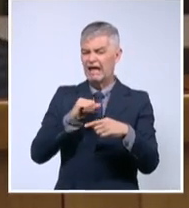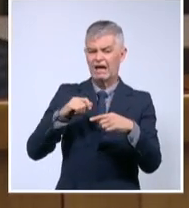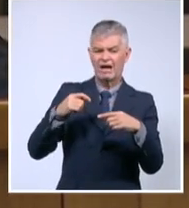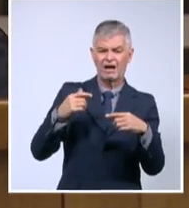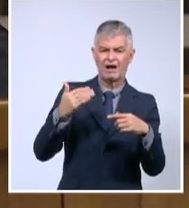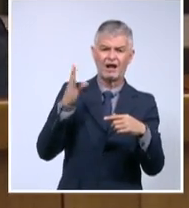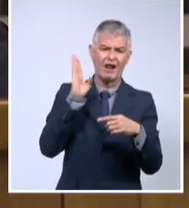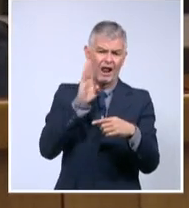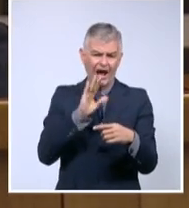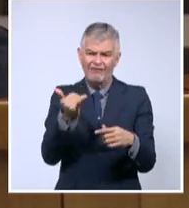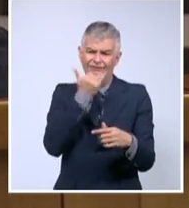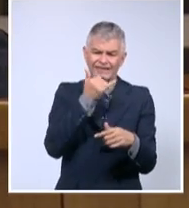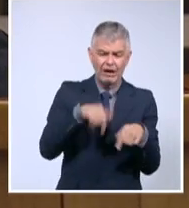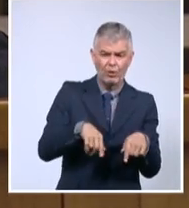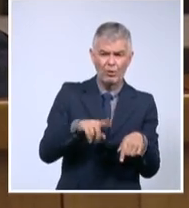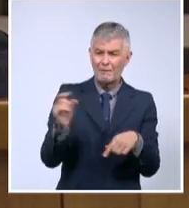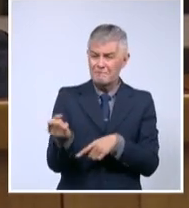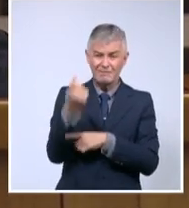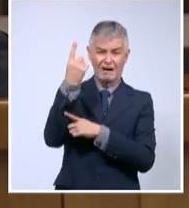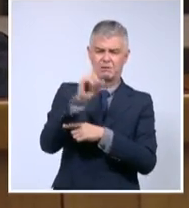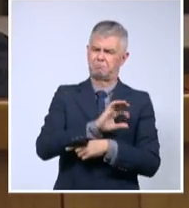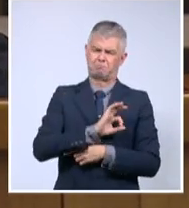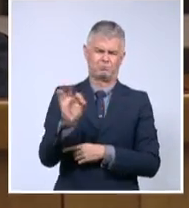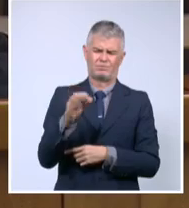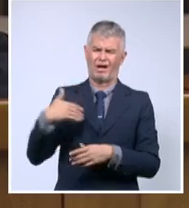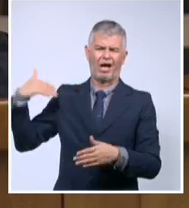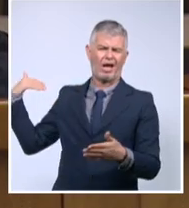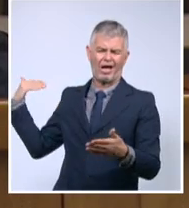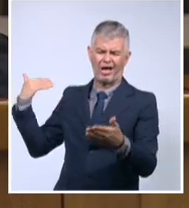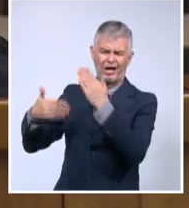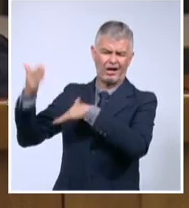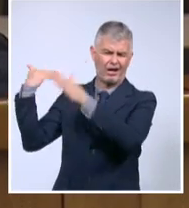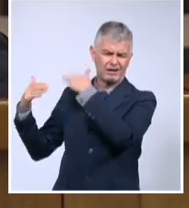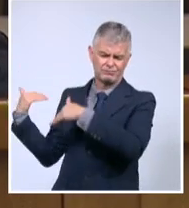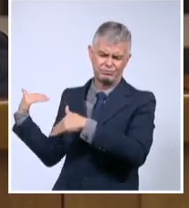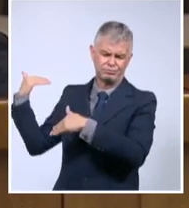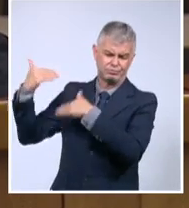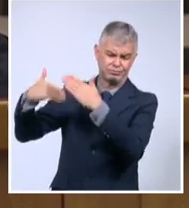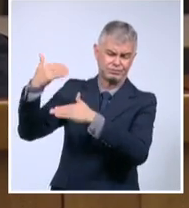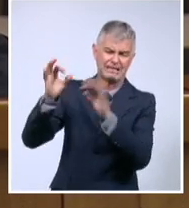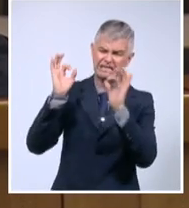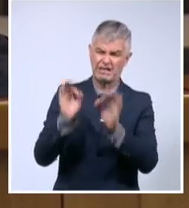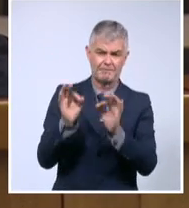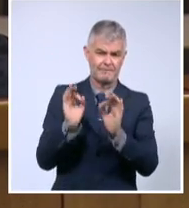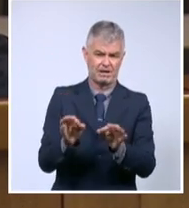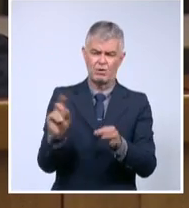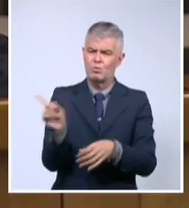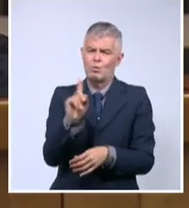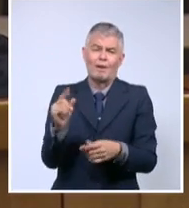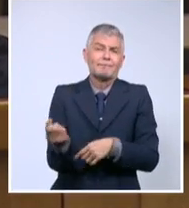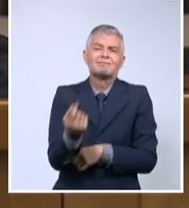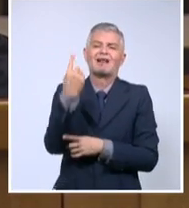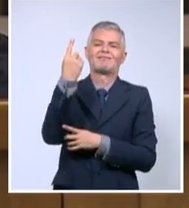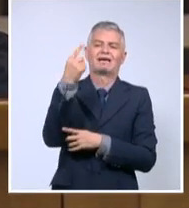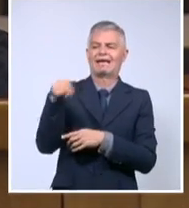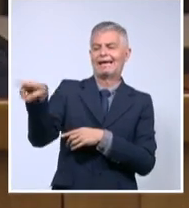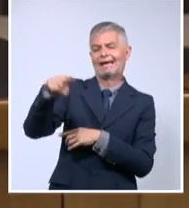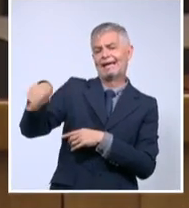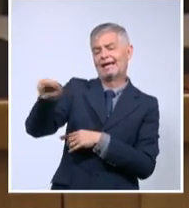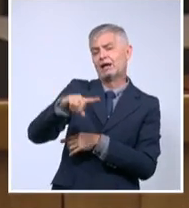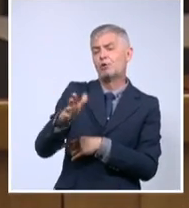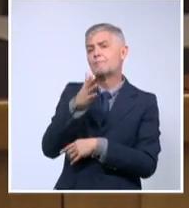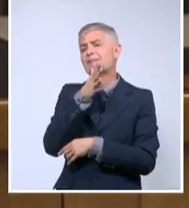oportunamente en un momento difícil para la economía y la sociedad. No es la primera vez que los lobos se disfrazan de